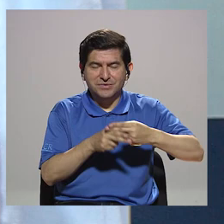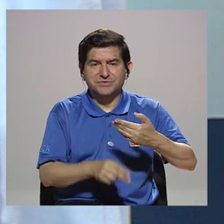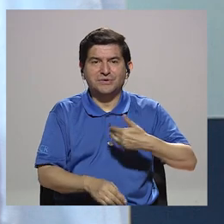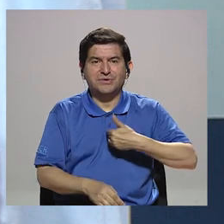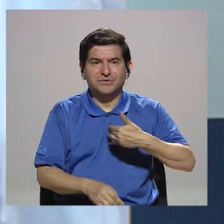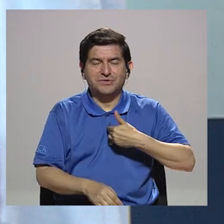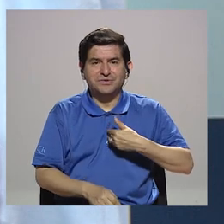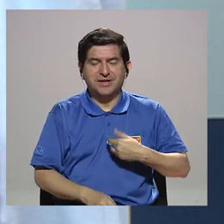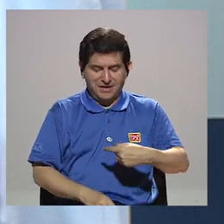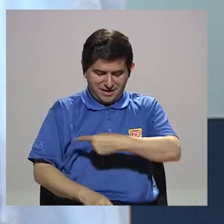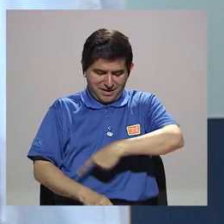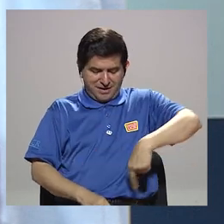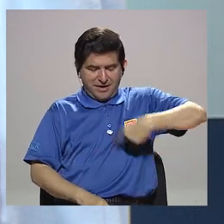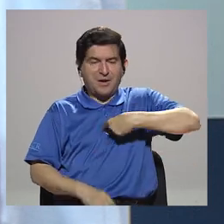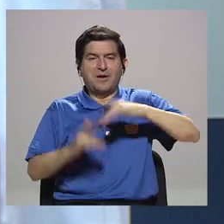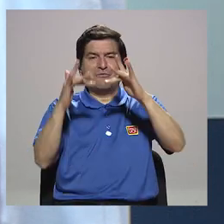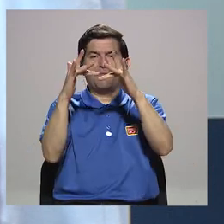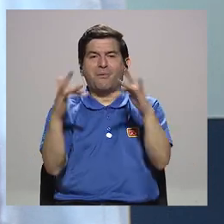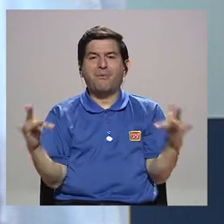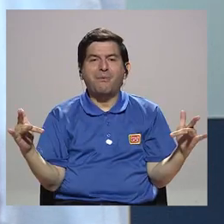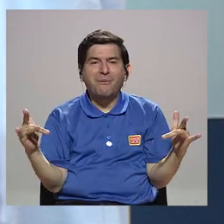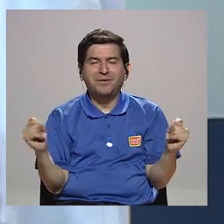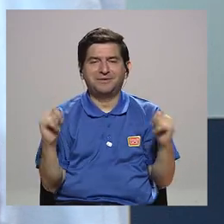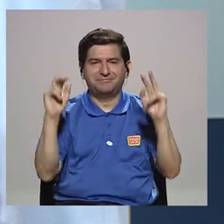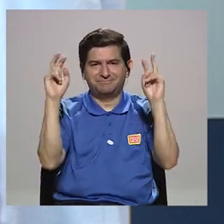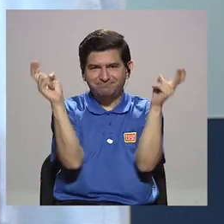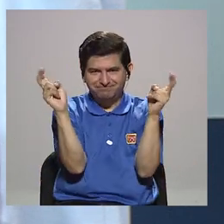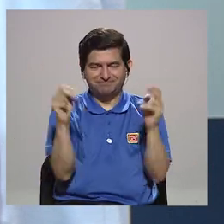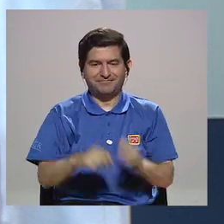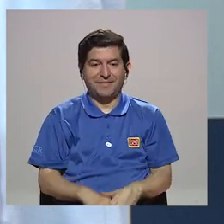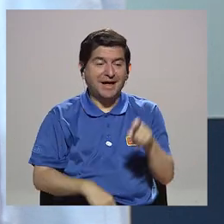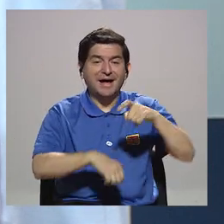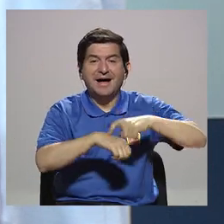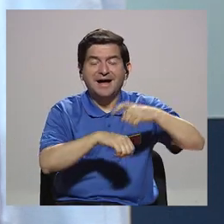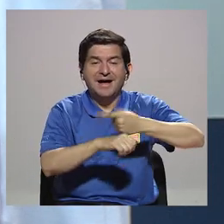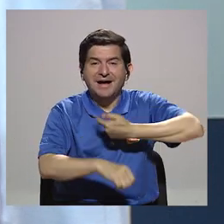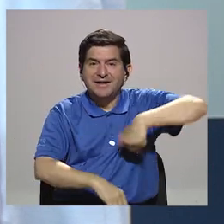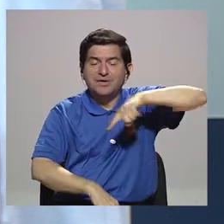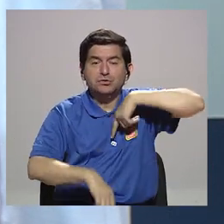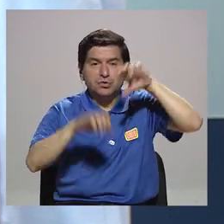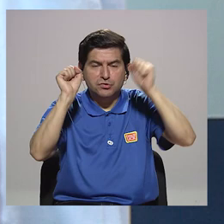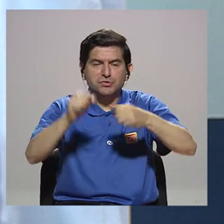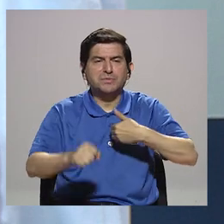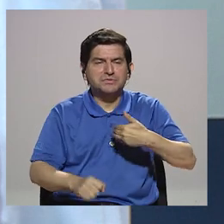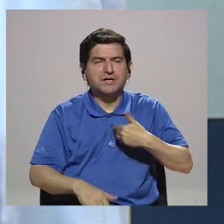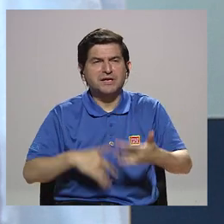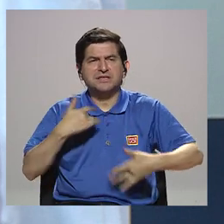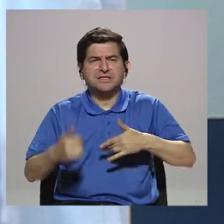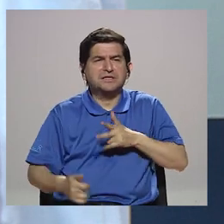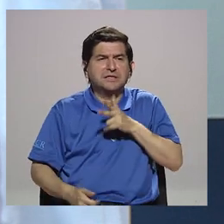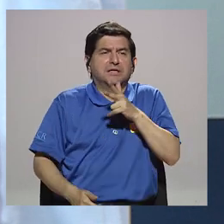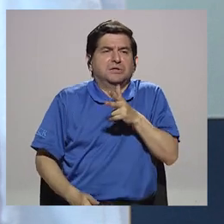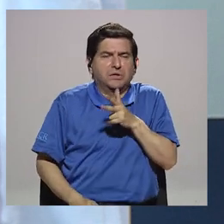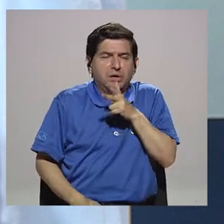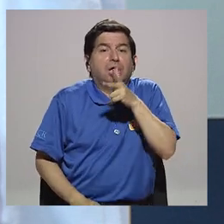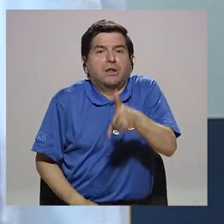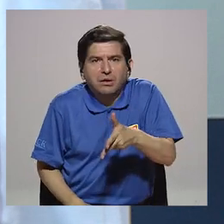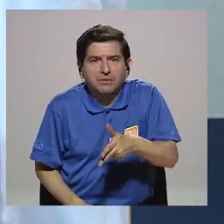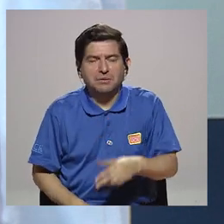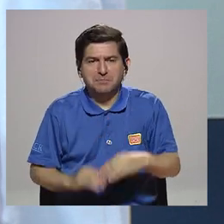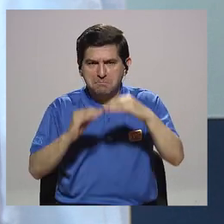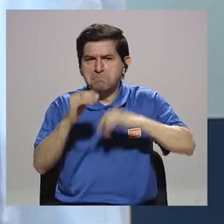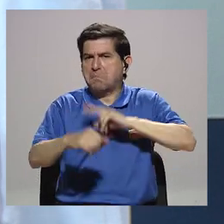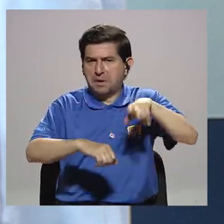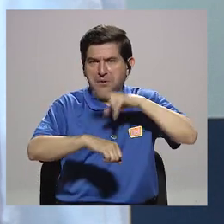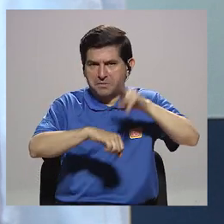llamamos cuando tenemos el estómago vacío. Entonces, en ese momento es que nosotros puede haber náuseas, puede haber vómitos, que es